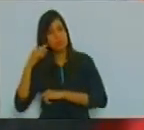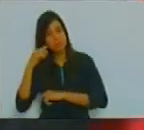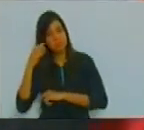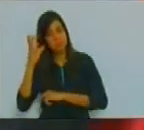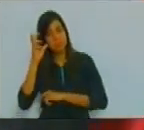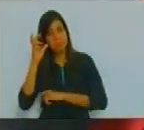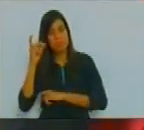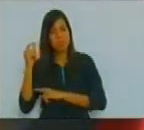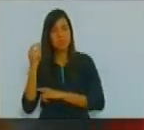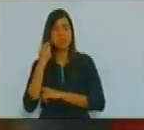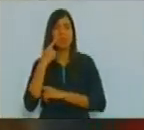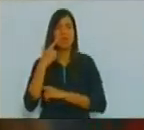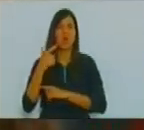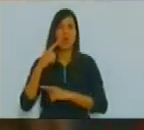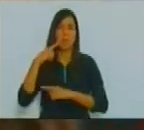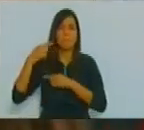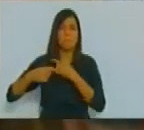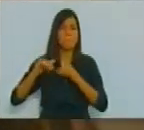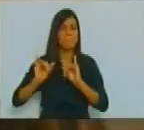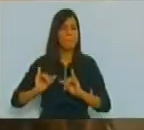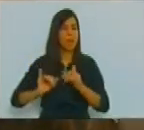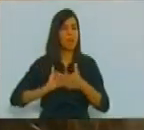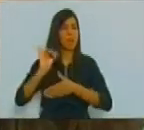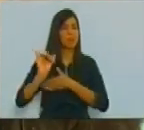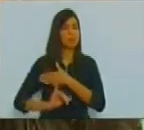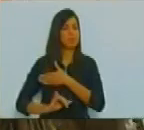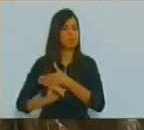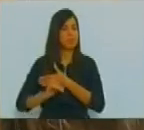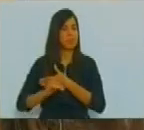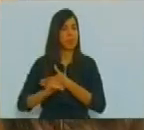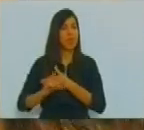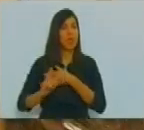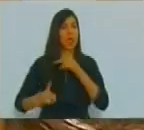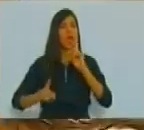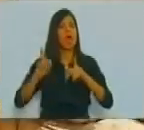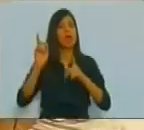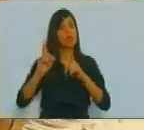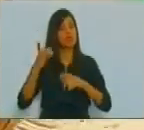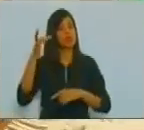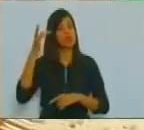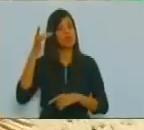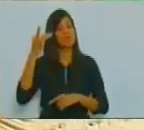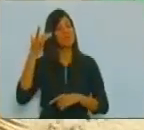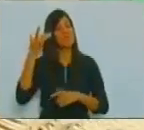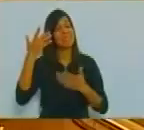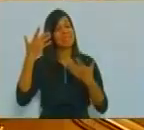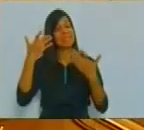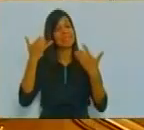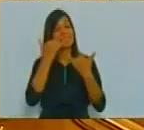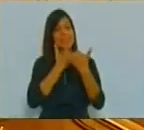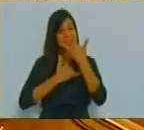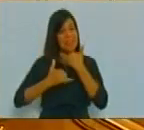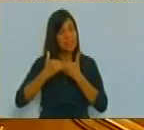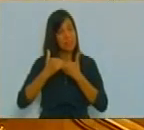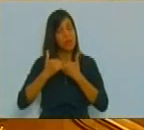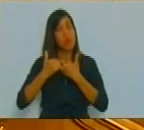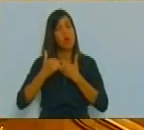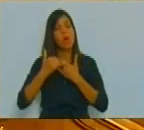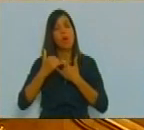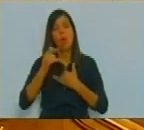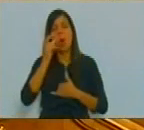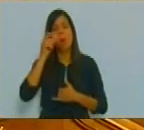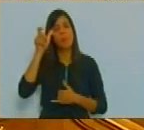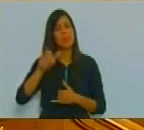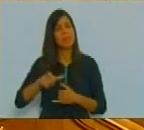dominante y muchas veces tenemos la falsa creencia que como lo dijo el constituyente